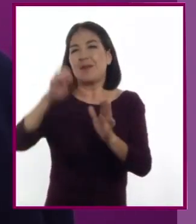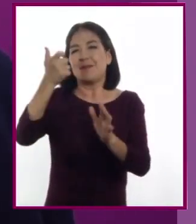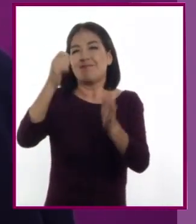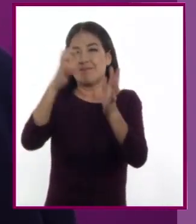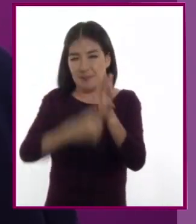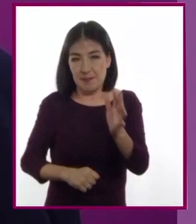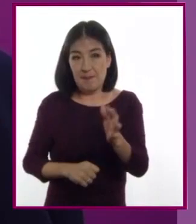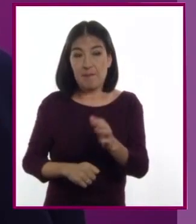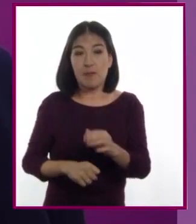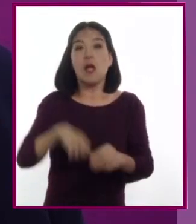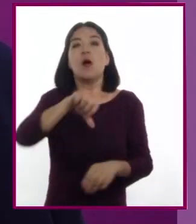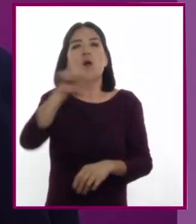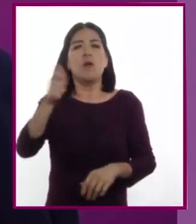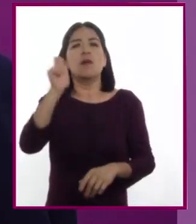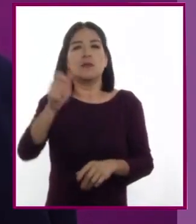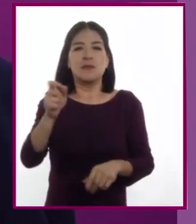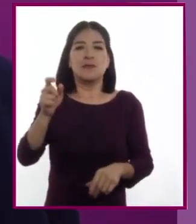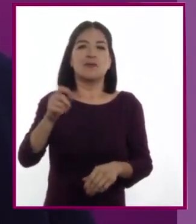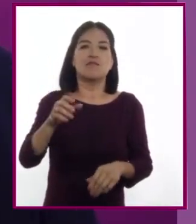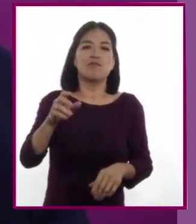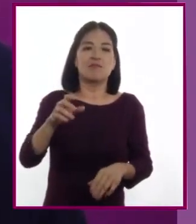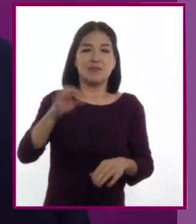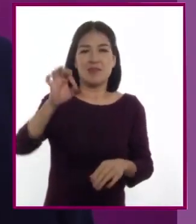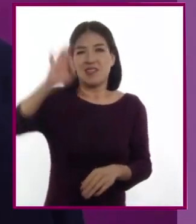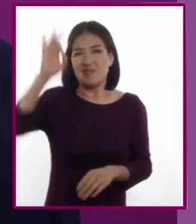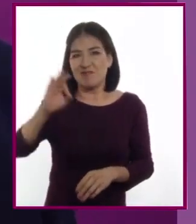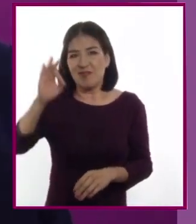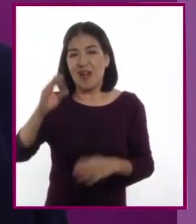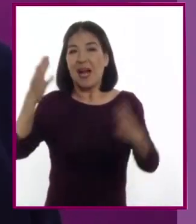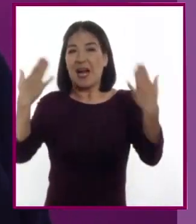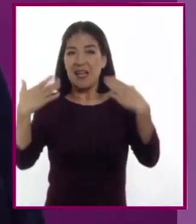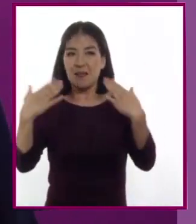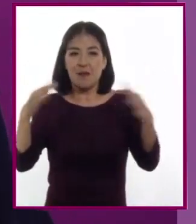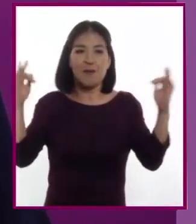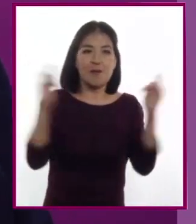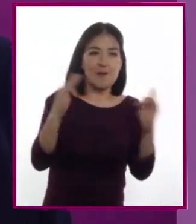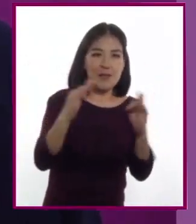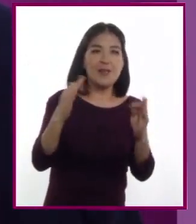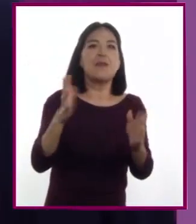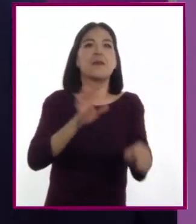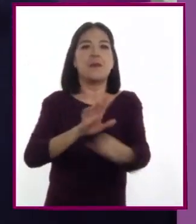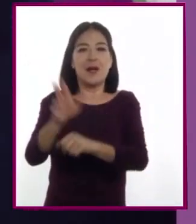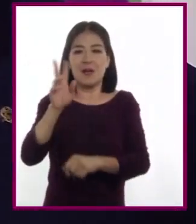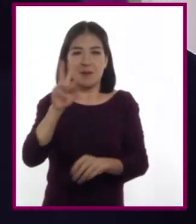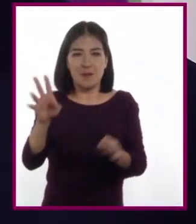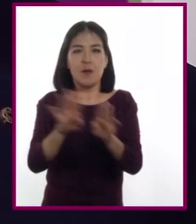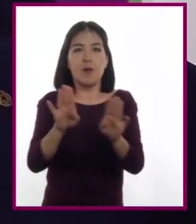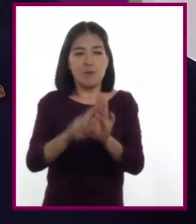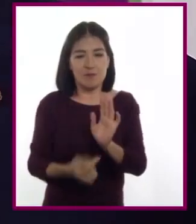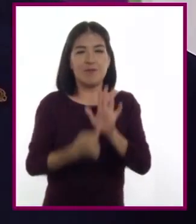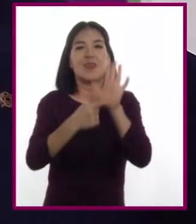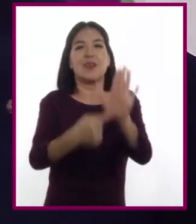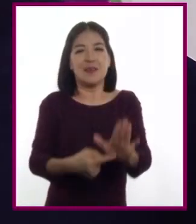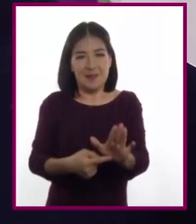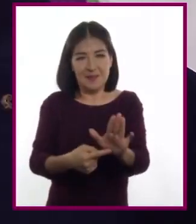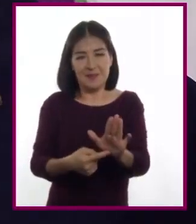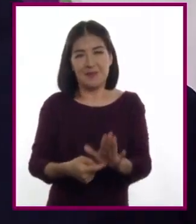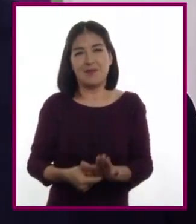las temperaturas, ¿no? Si partimos de un punto de referencia, pues las temperaturas nos van indicando